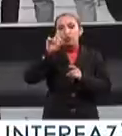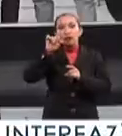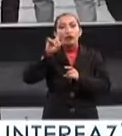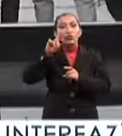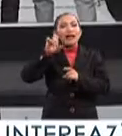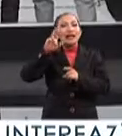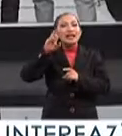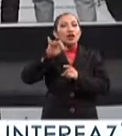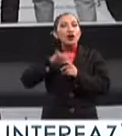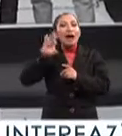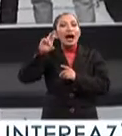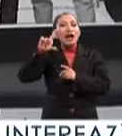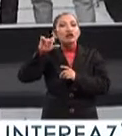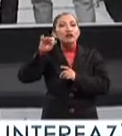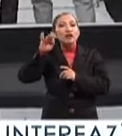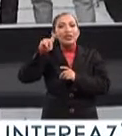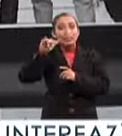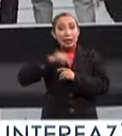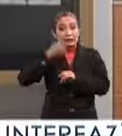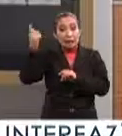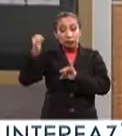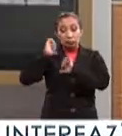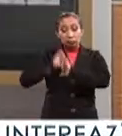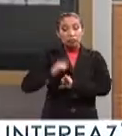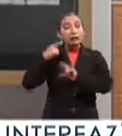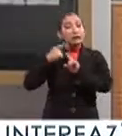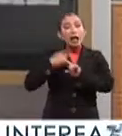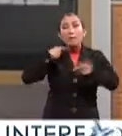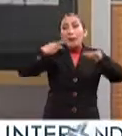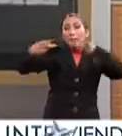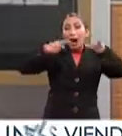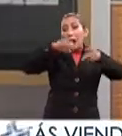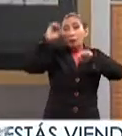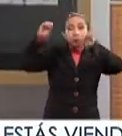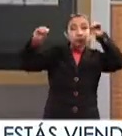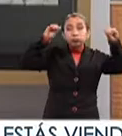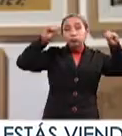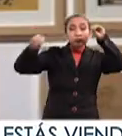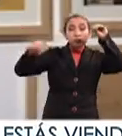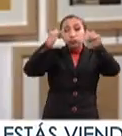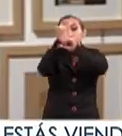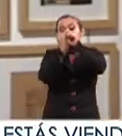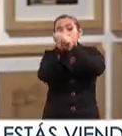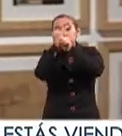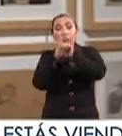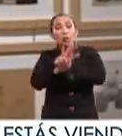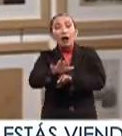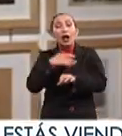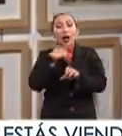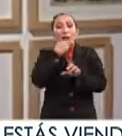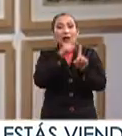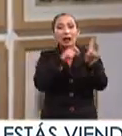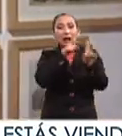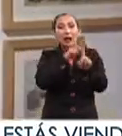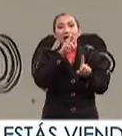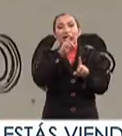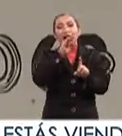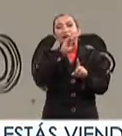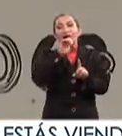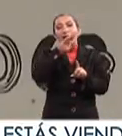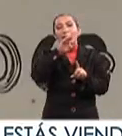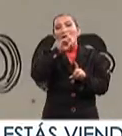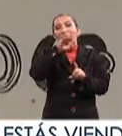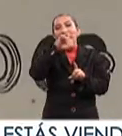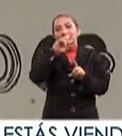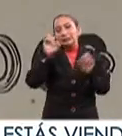del Río y Carlos Fuentes. Los encargados de darle vida a este trabajo curatorial fueron el caricaturista Rafael